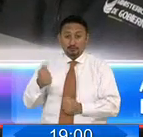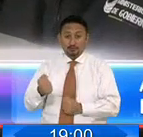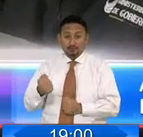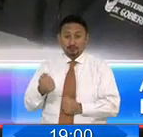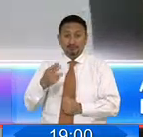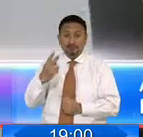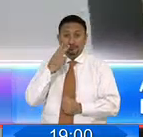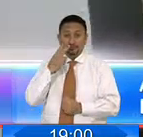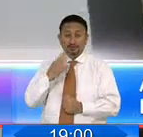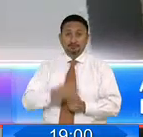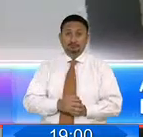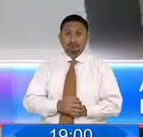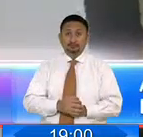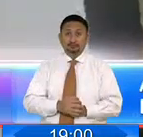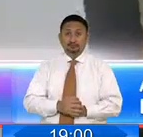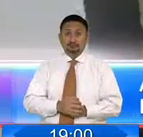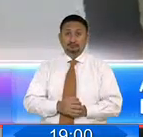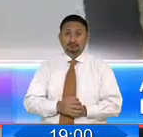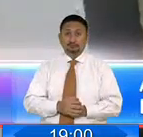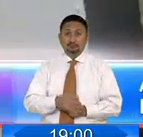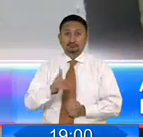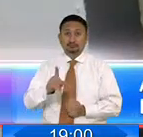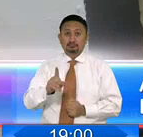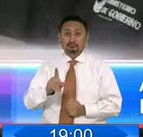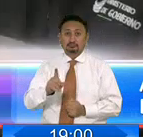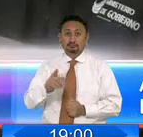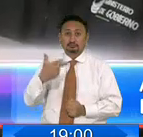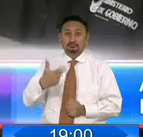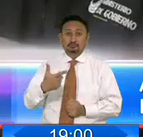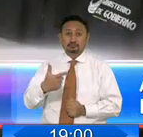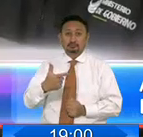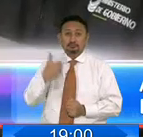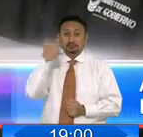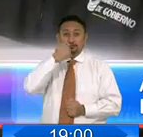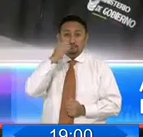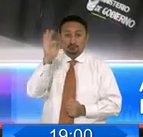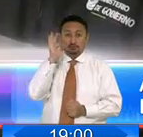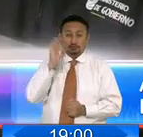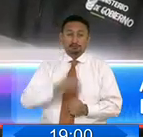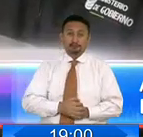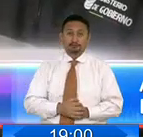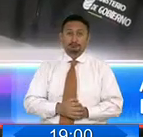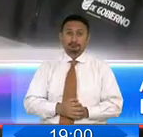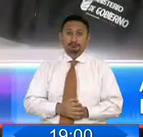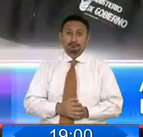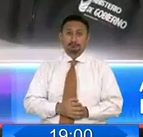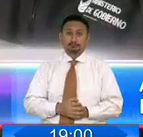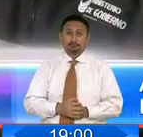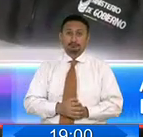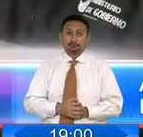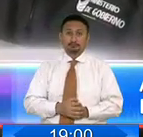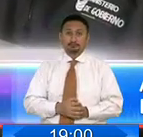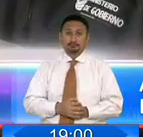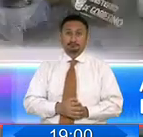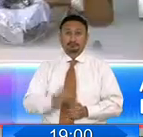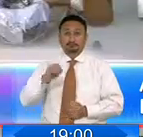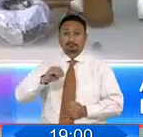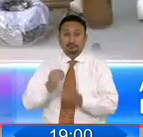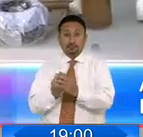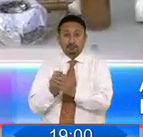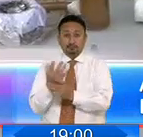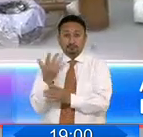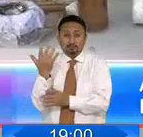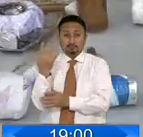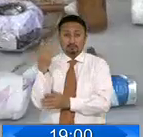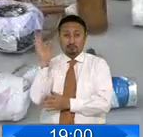cigarrillos un arma de fuego cocaína y marihuana de igual manera plantas de marihuana también